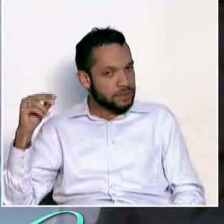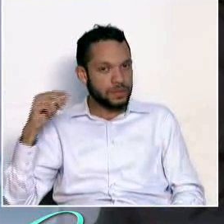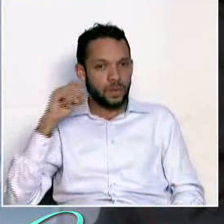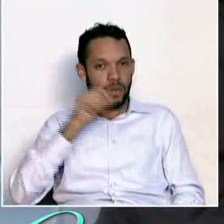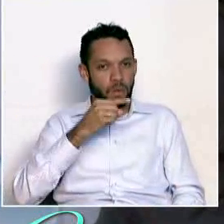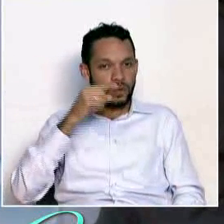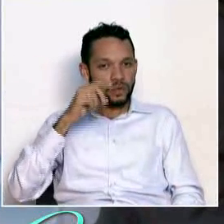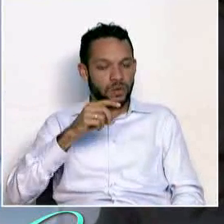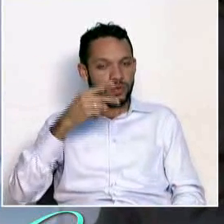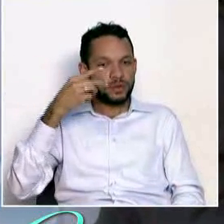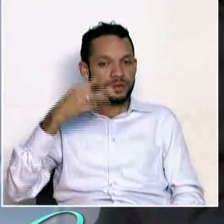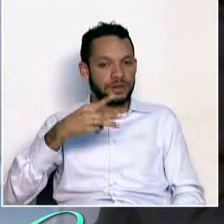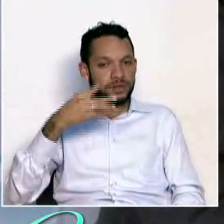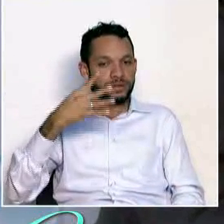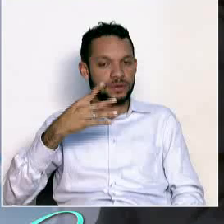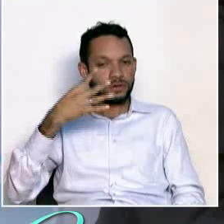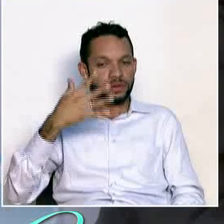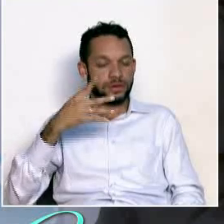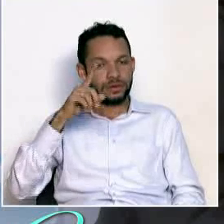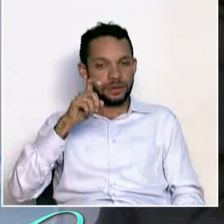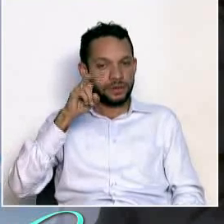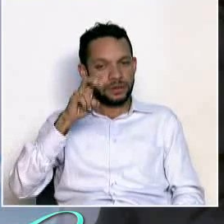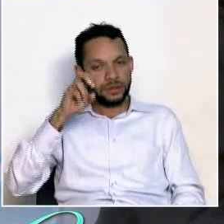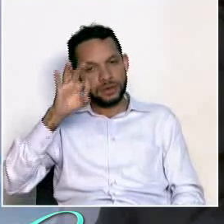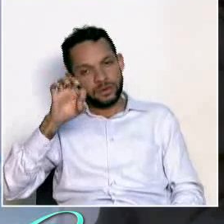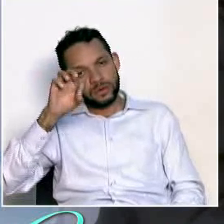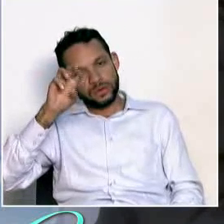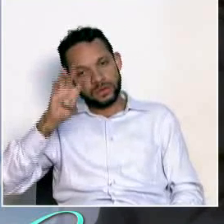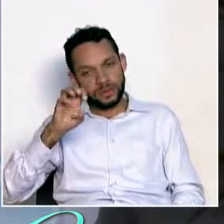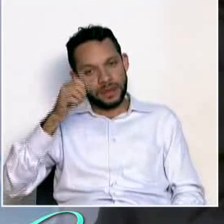10, la sensación de sueño se va a